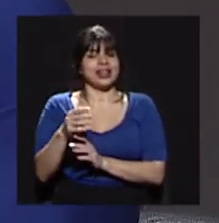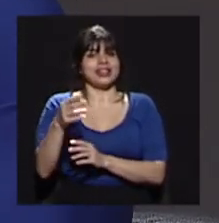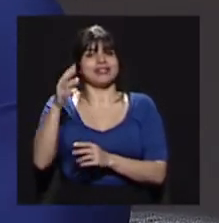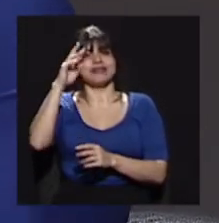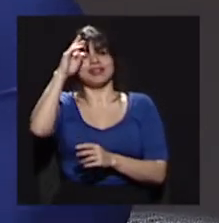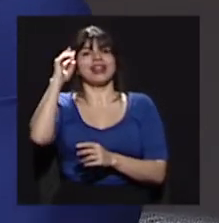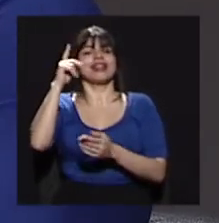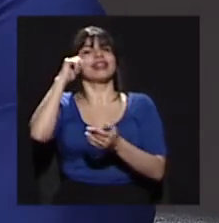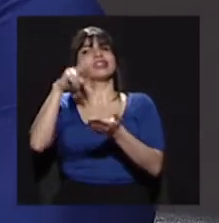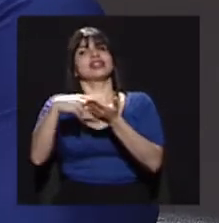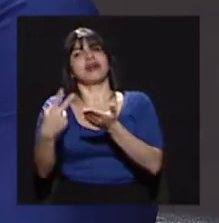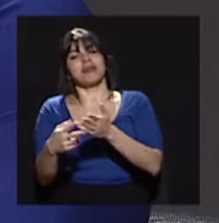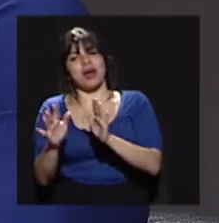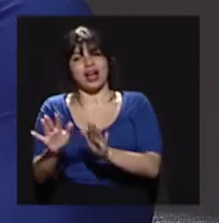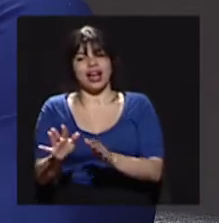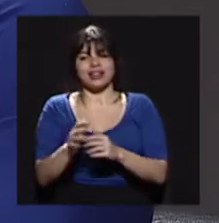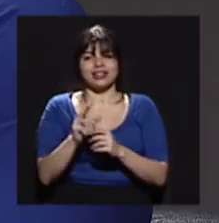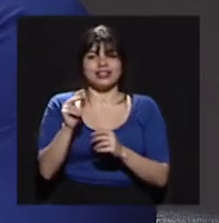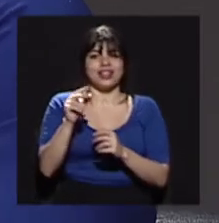aquí